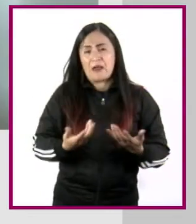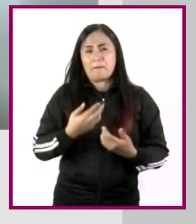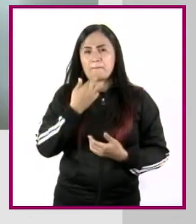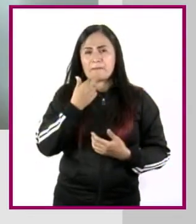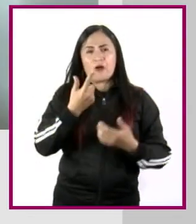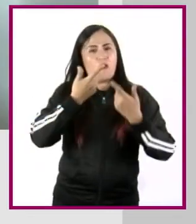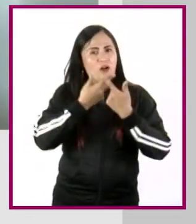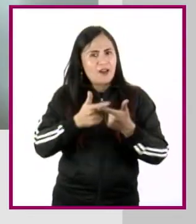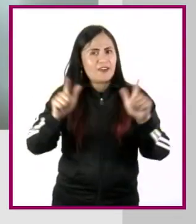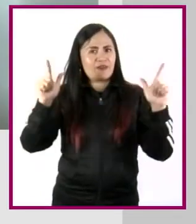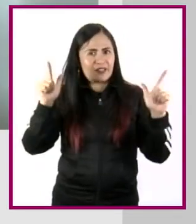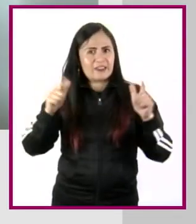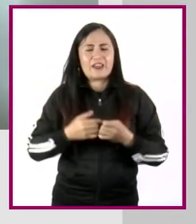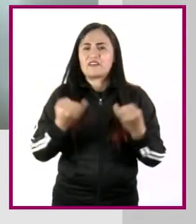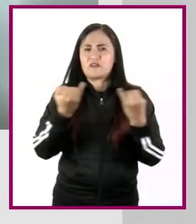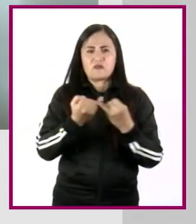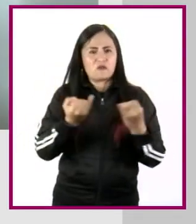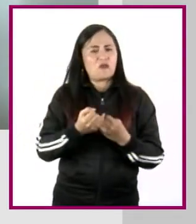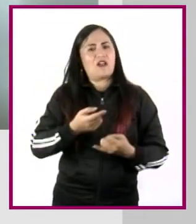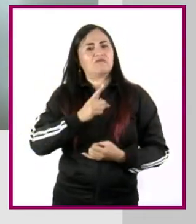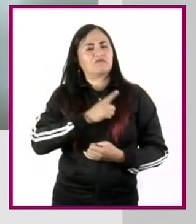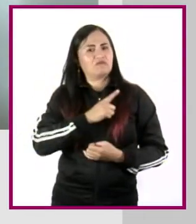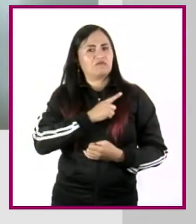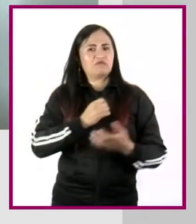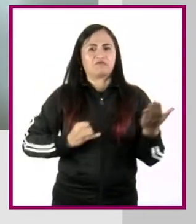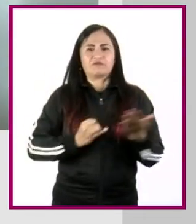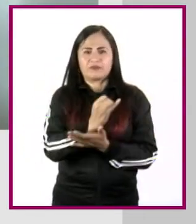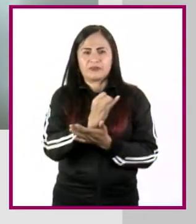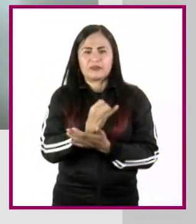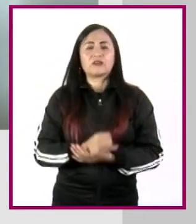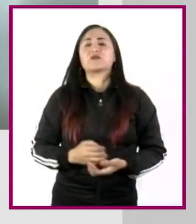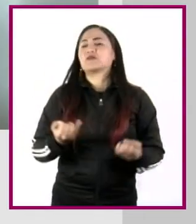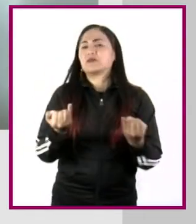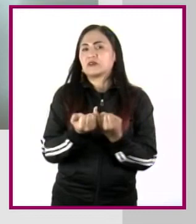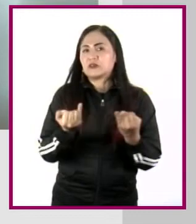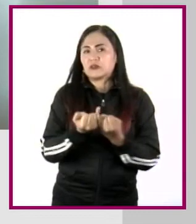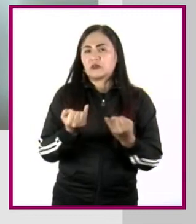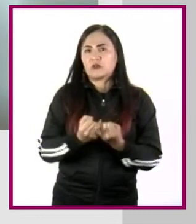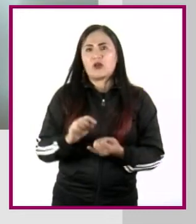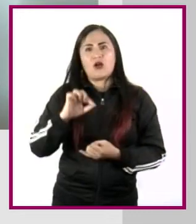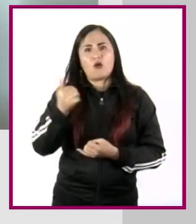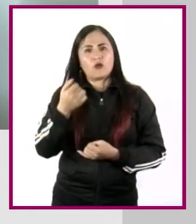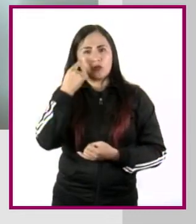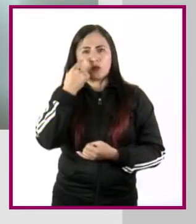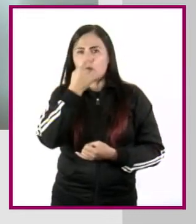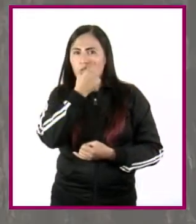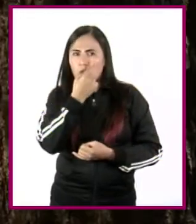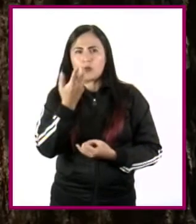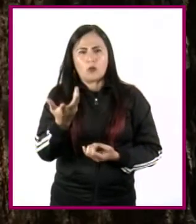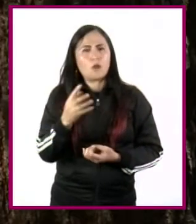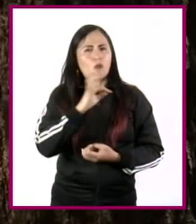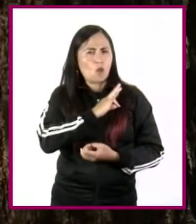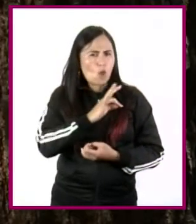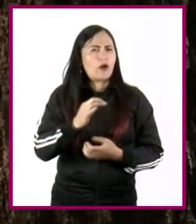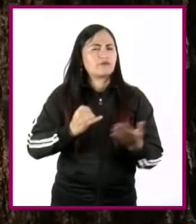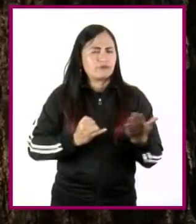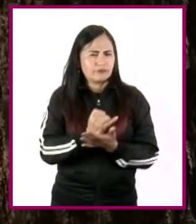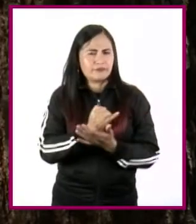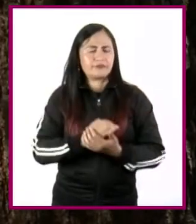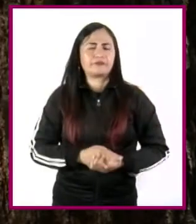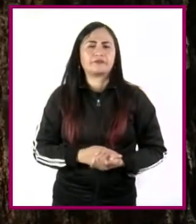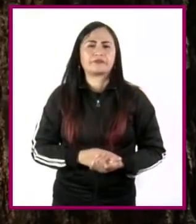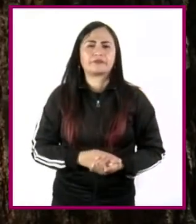libertad, mayor autonomía y con una capacidad de decidir desde otros espacios. ¿Nos podría